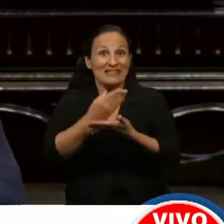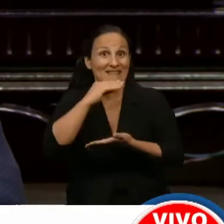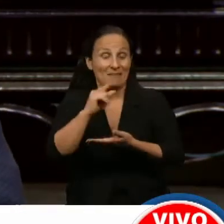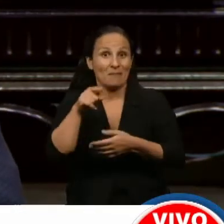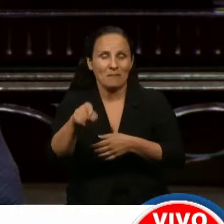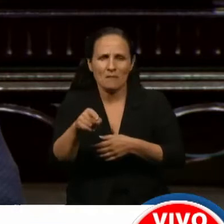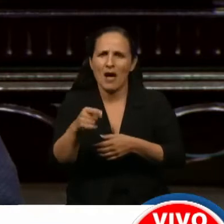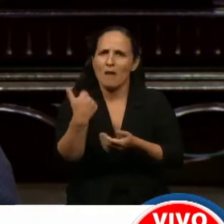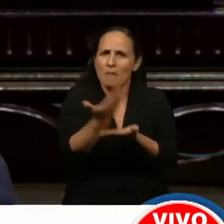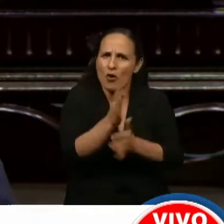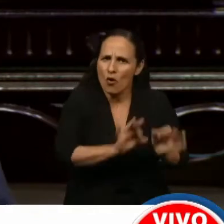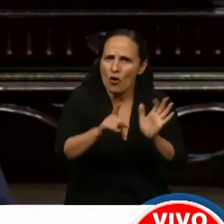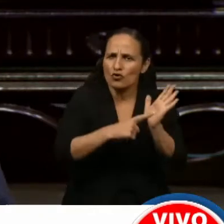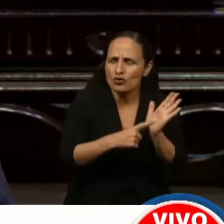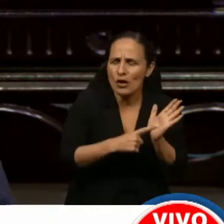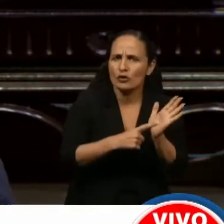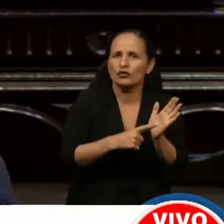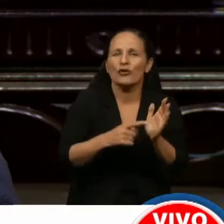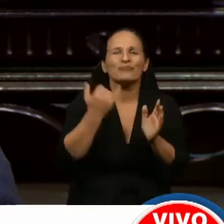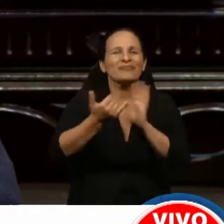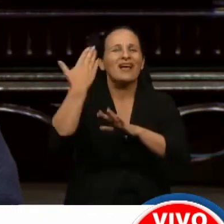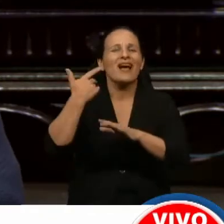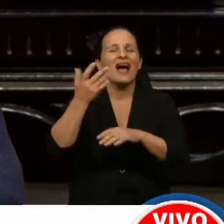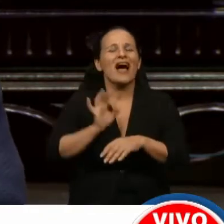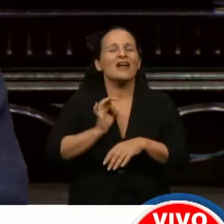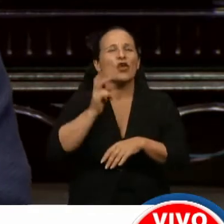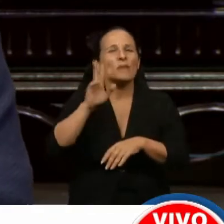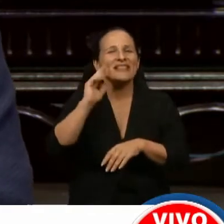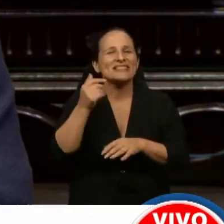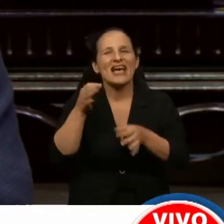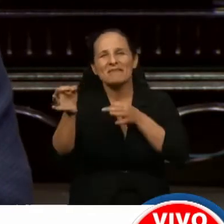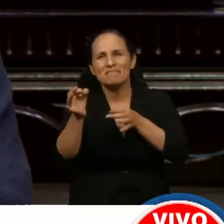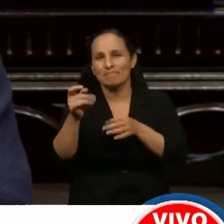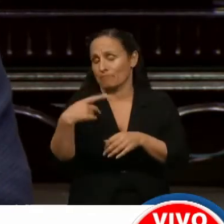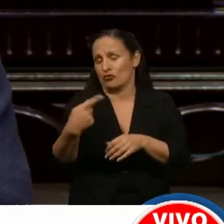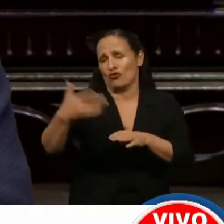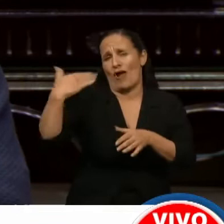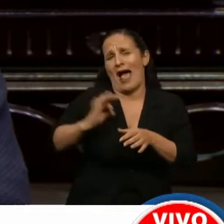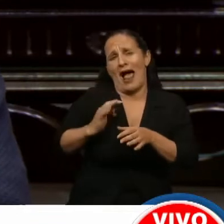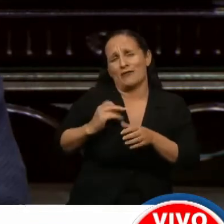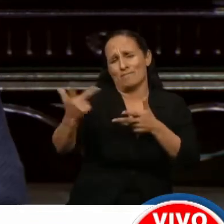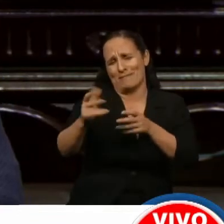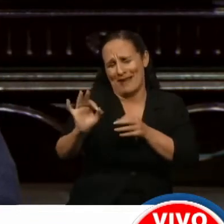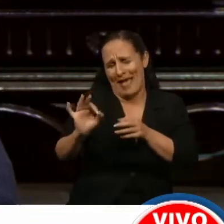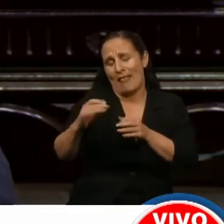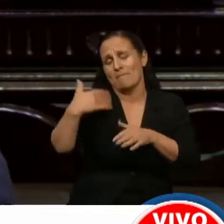más, nosotros volvimos a conversar en 2016, después de mucho tiempo sin hacerlo, cuando trabajamos y sacamos y conseguimos